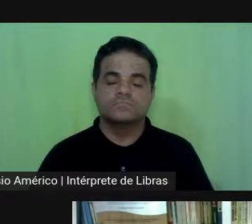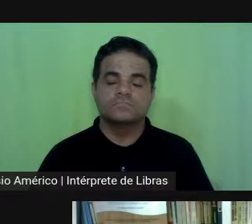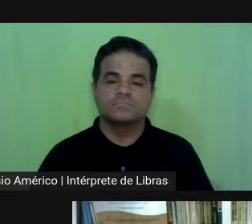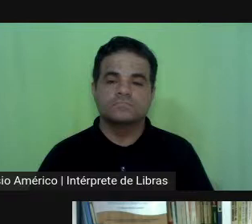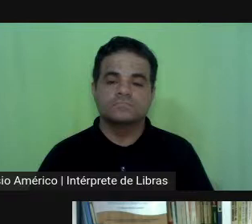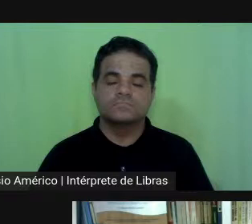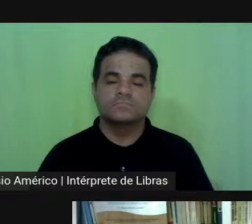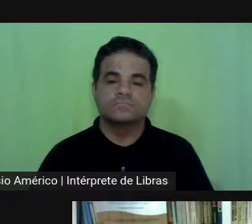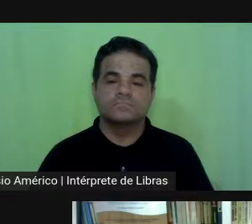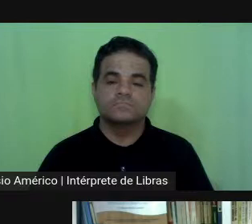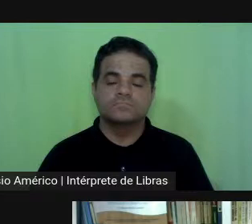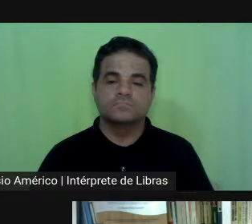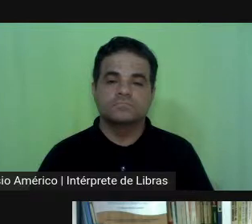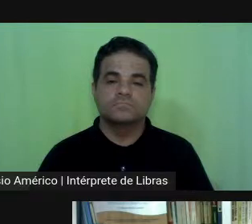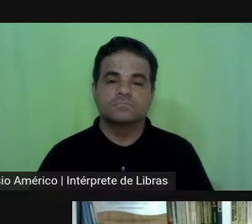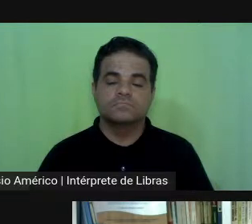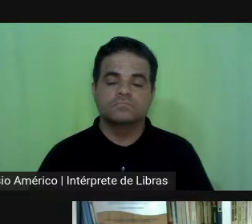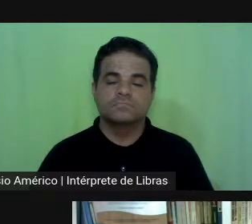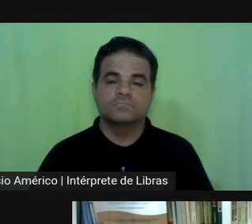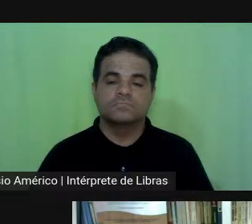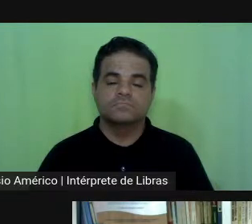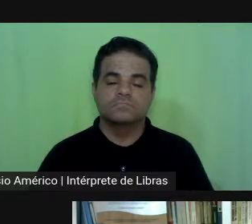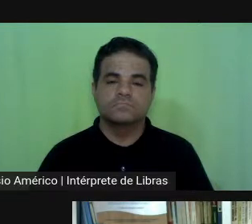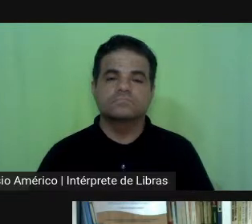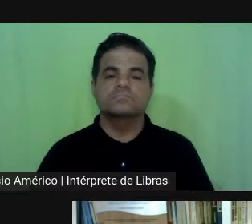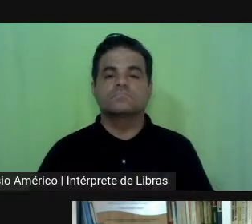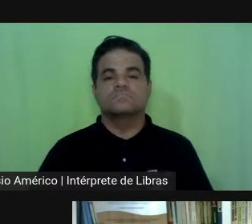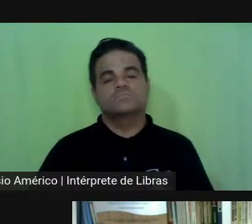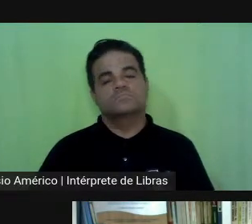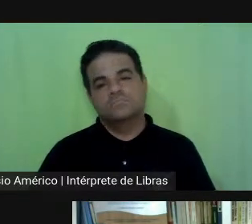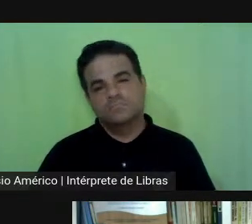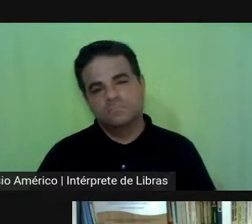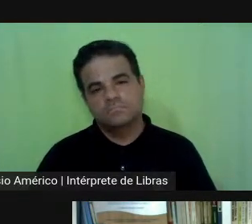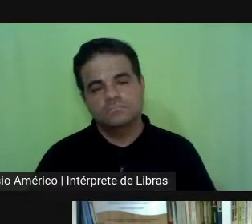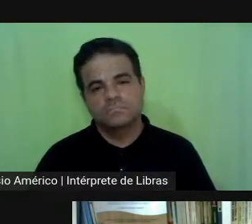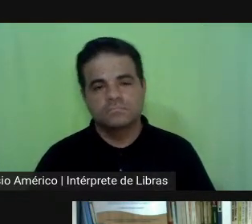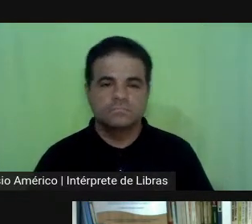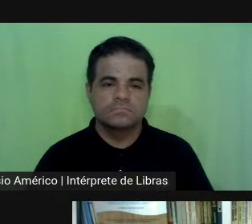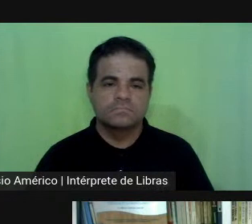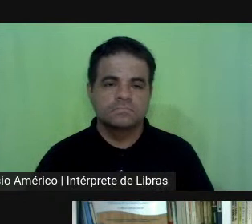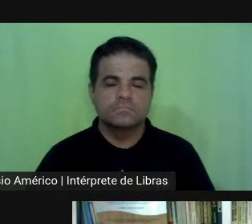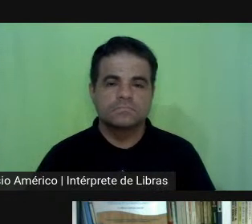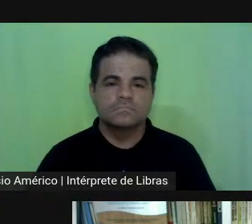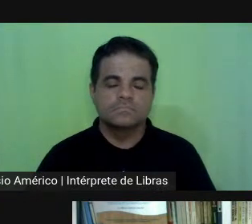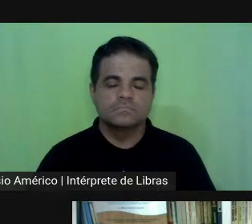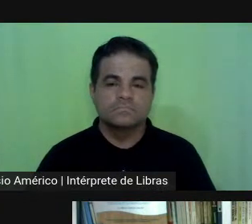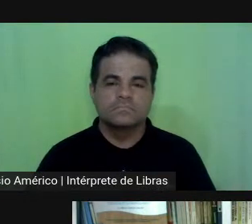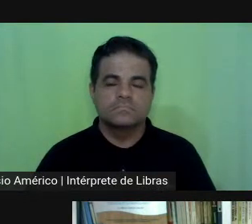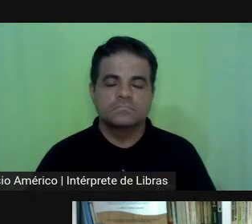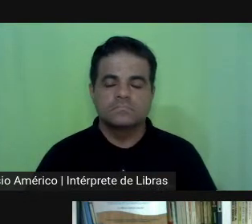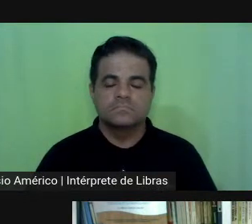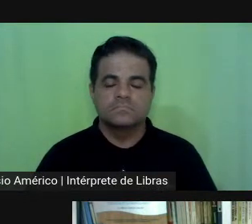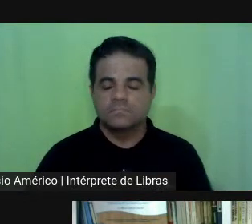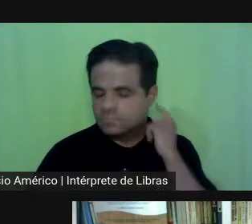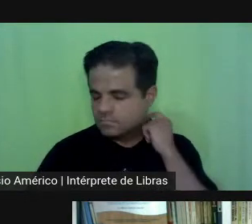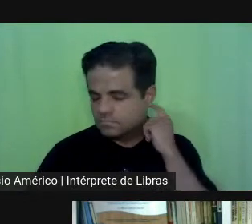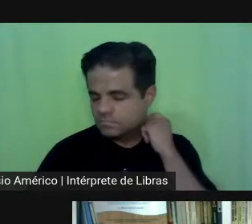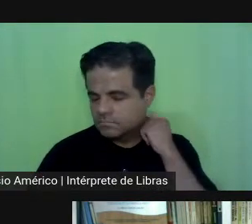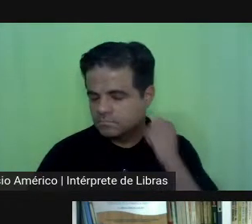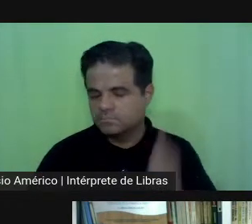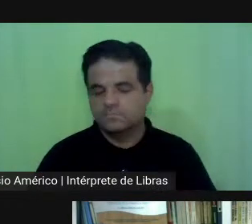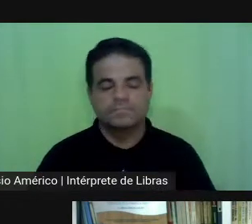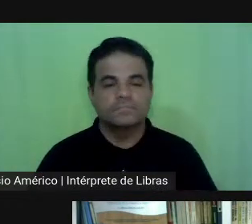bueno no lo sé exactamente pero lo que es cierto es que por mucho que queramos subir no lo logramos el idealismo tuvo su momento